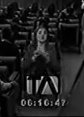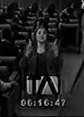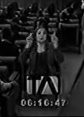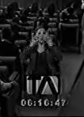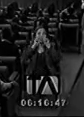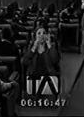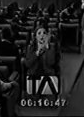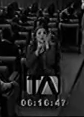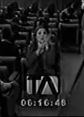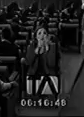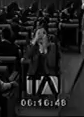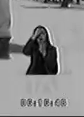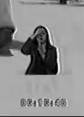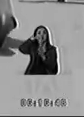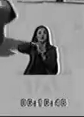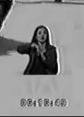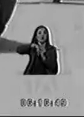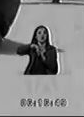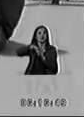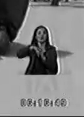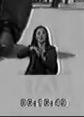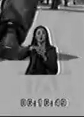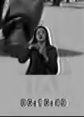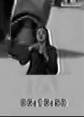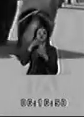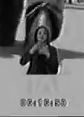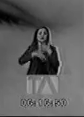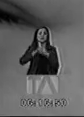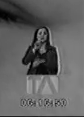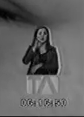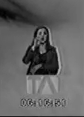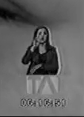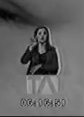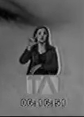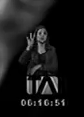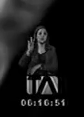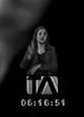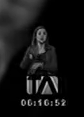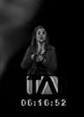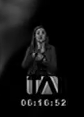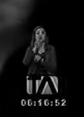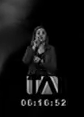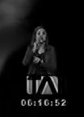Ministerio de Educación, dentro del sistema educativo se han registrado 1.837 casos de abuso sexual.